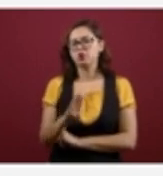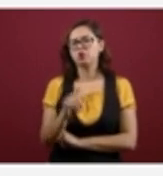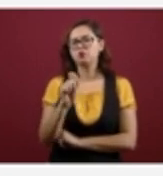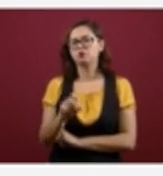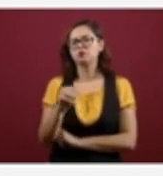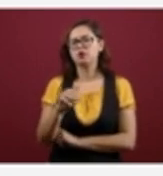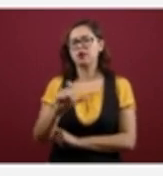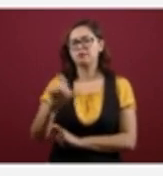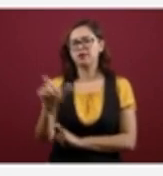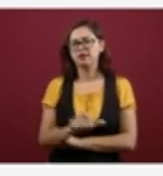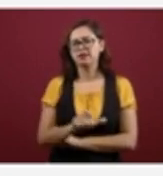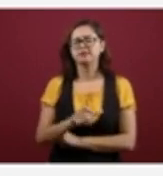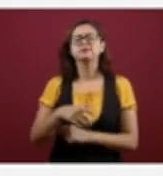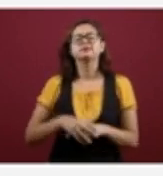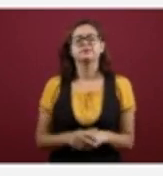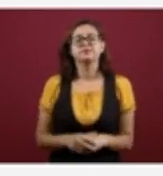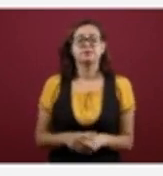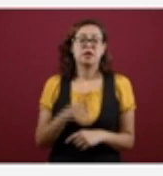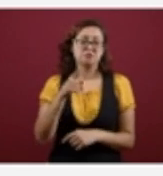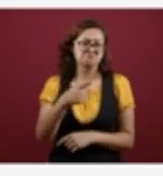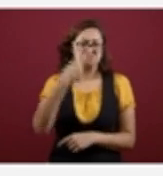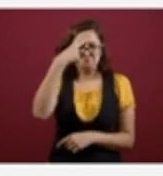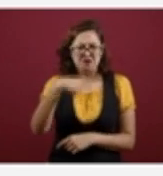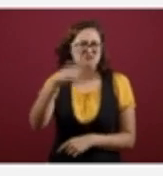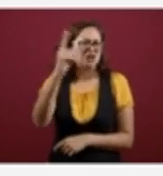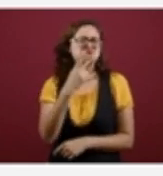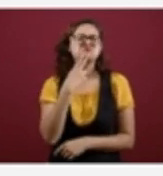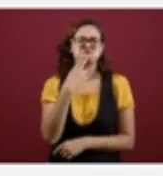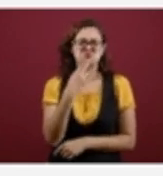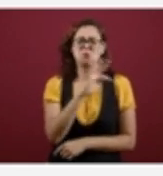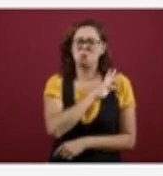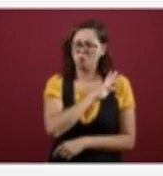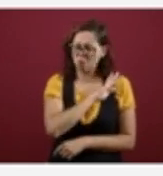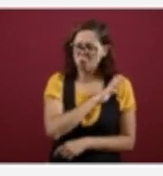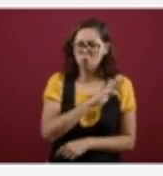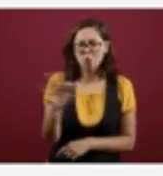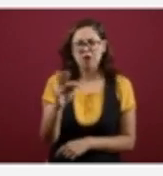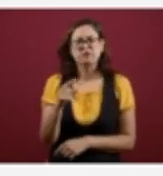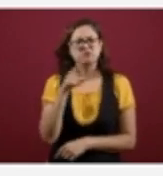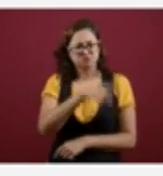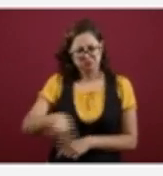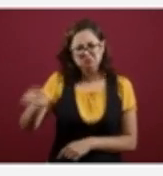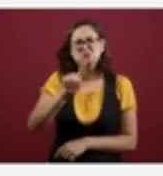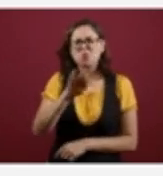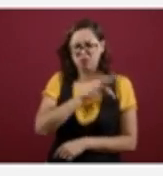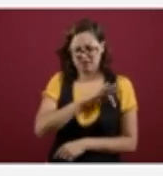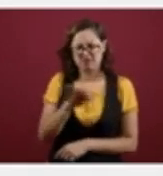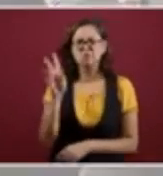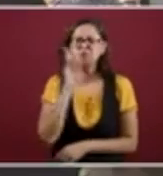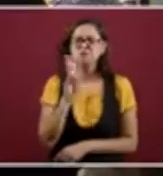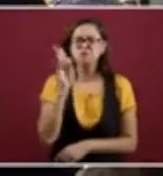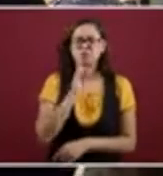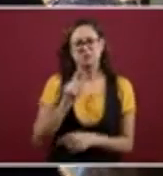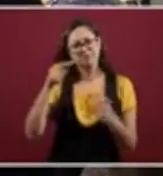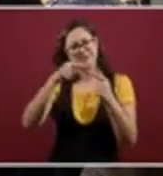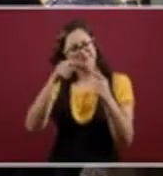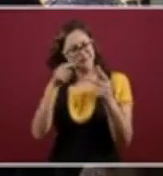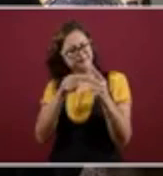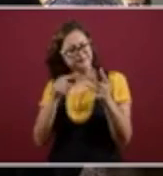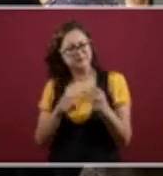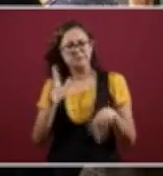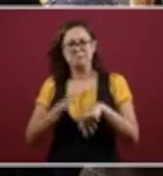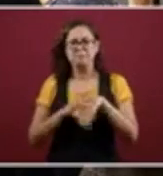plataforma que ustedes tendrán a bien conocer, estamos cumpliendo con tres ejes centrales. Bueno, en primer lugar, como ya